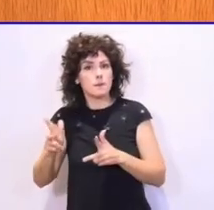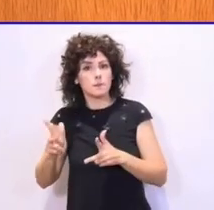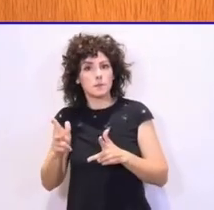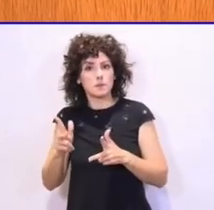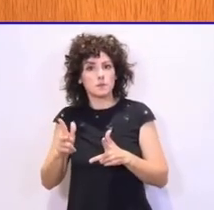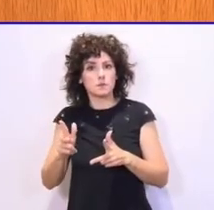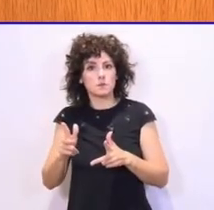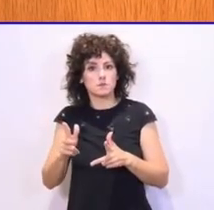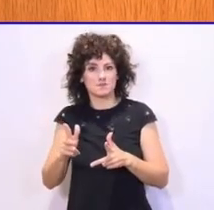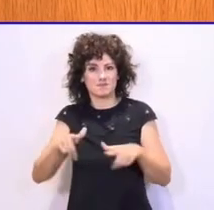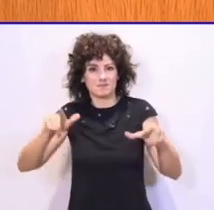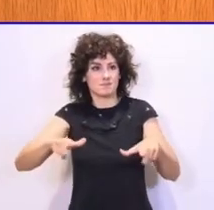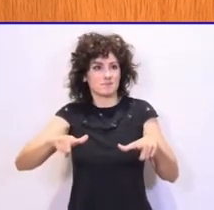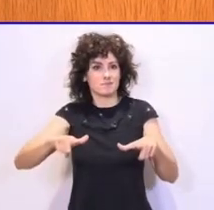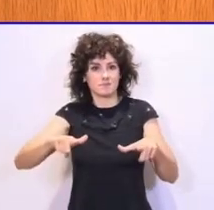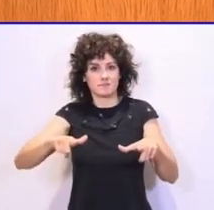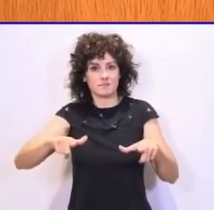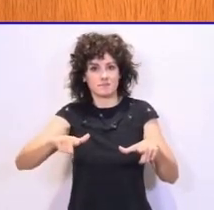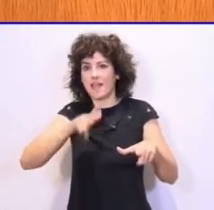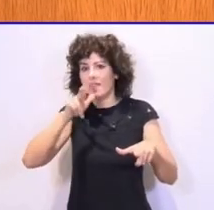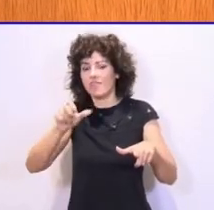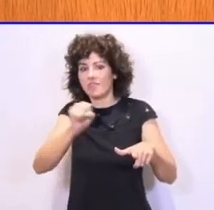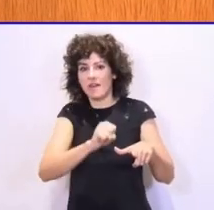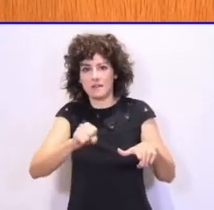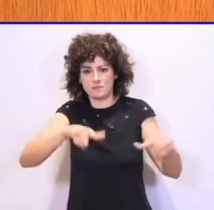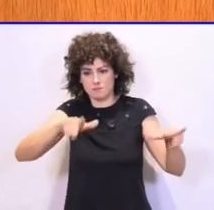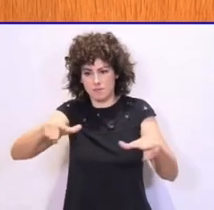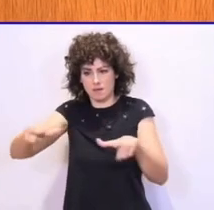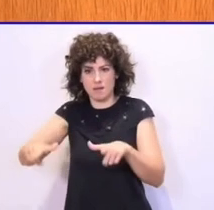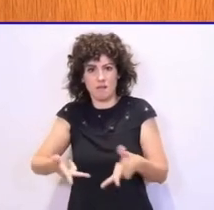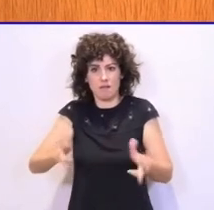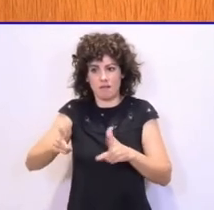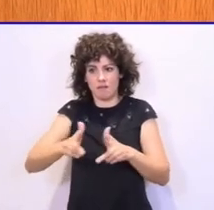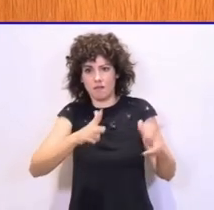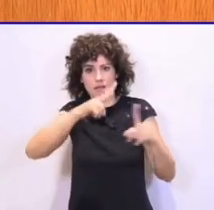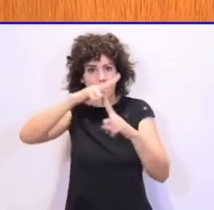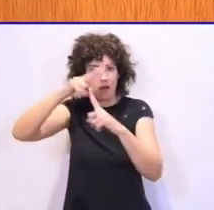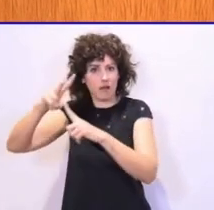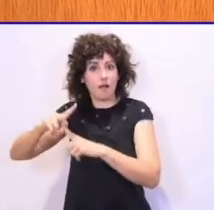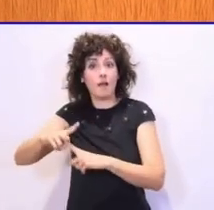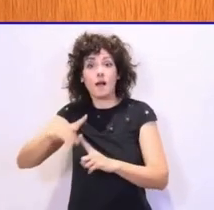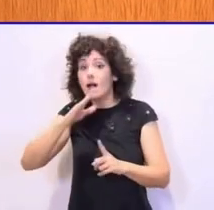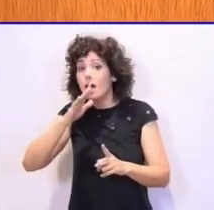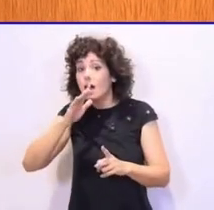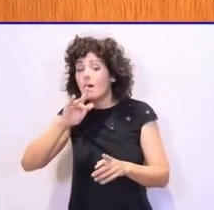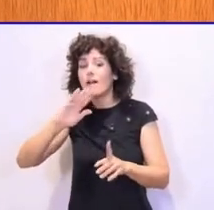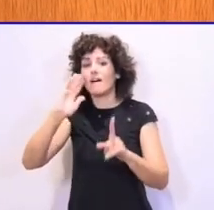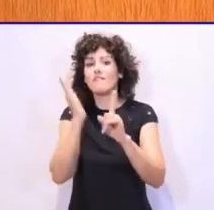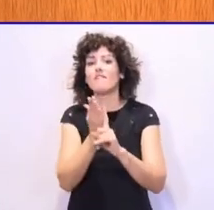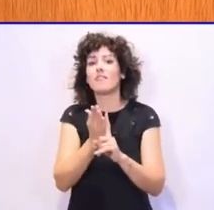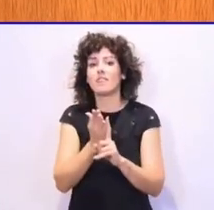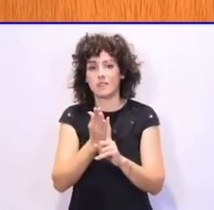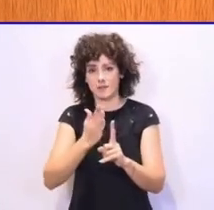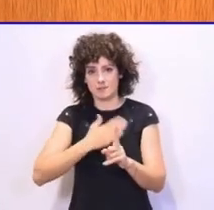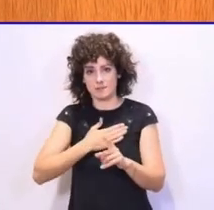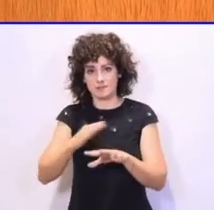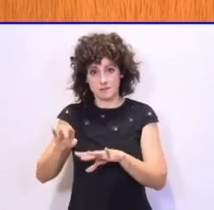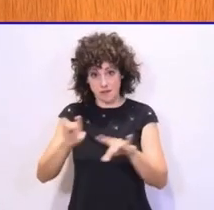cientos de de de hectáreas de parques eólicos y fotovoltaicos que van a tener tanta incidencia sobre nuestro